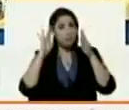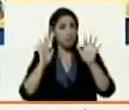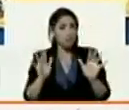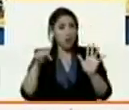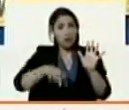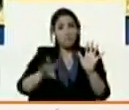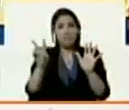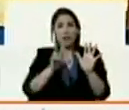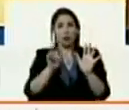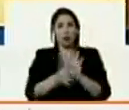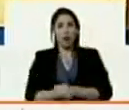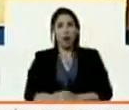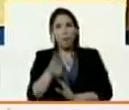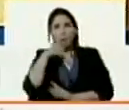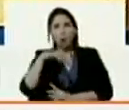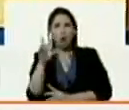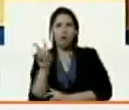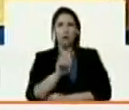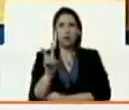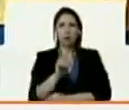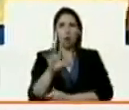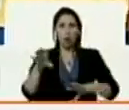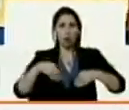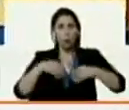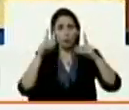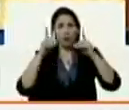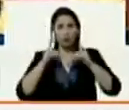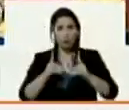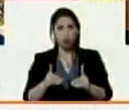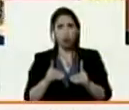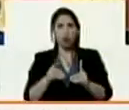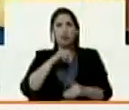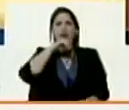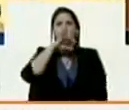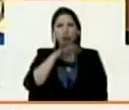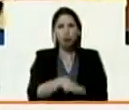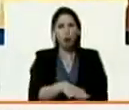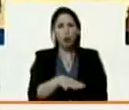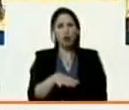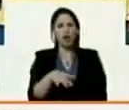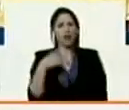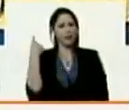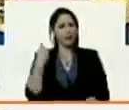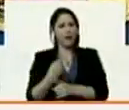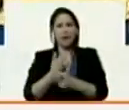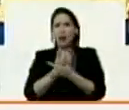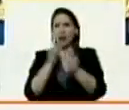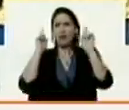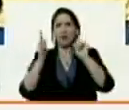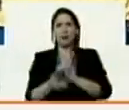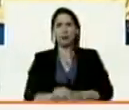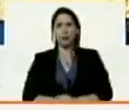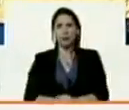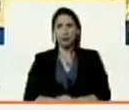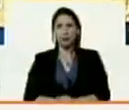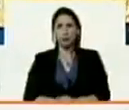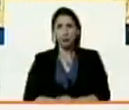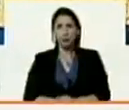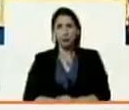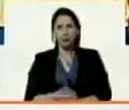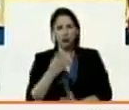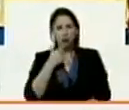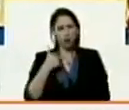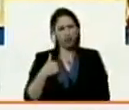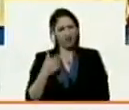en Venezuela el pueblo de Venezuela tomó una decisión histórica de ser libres. Nos dicen a